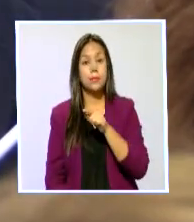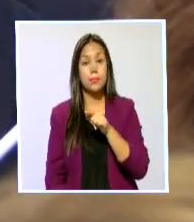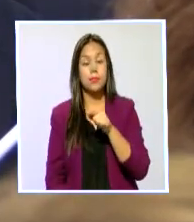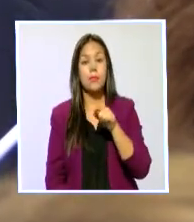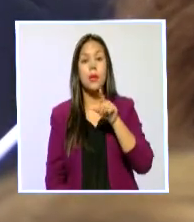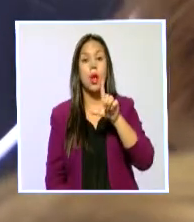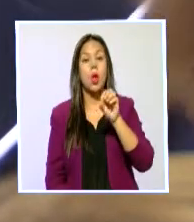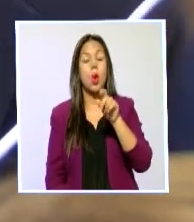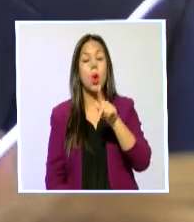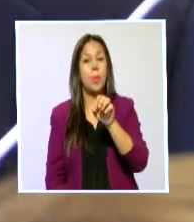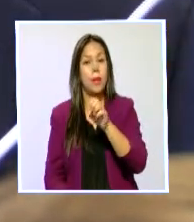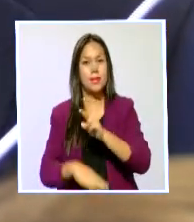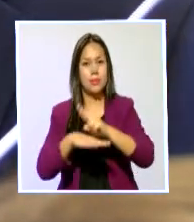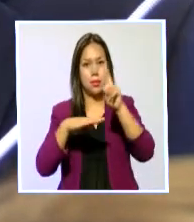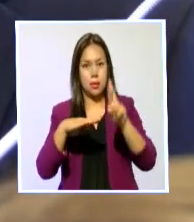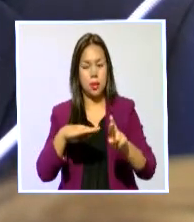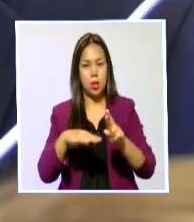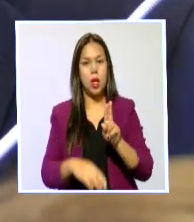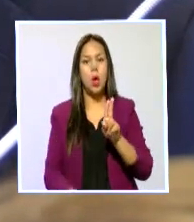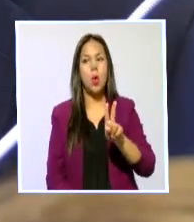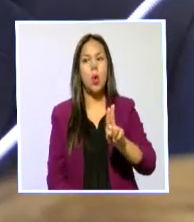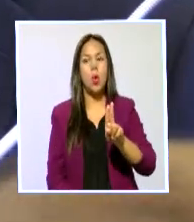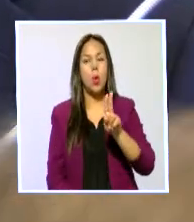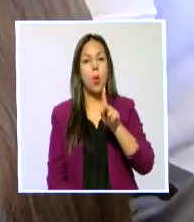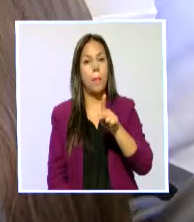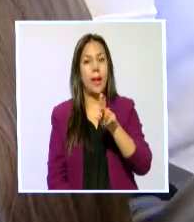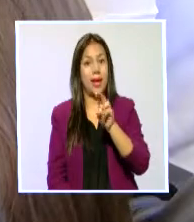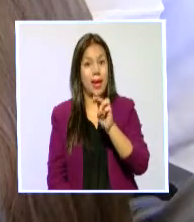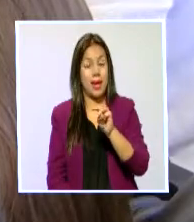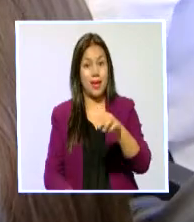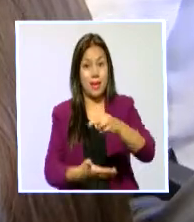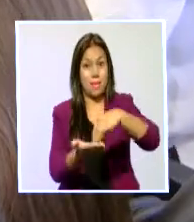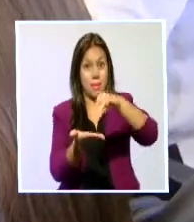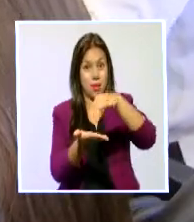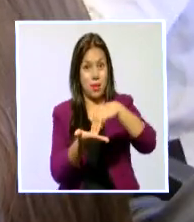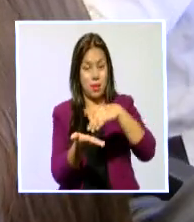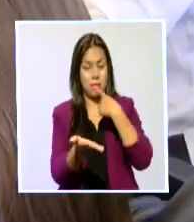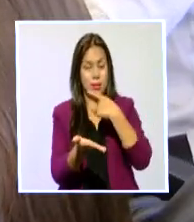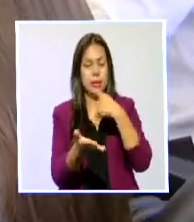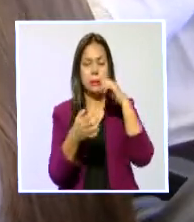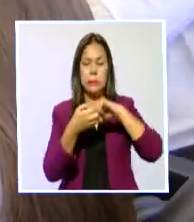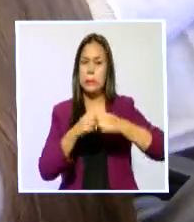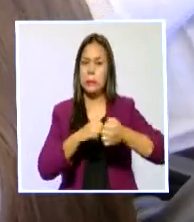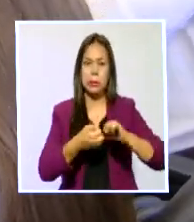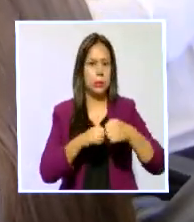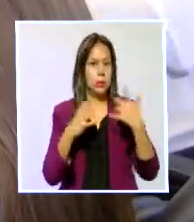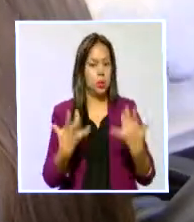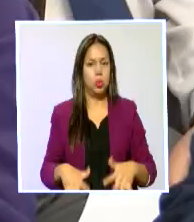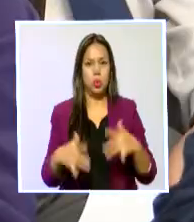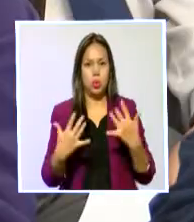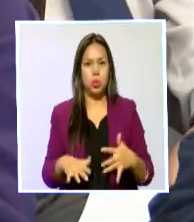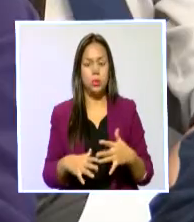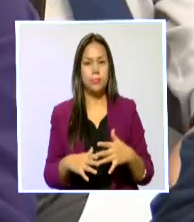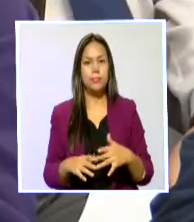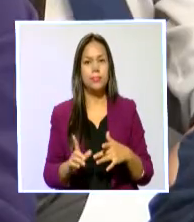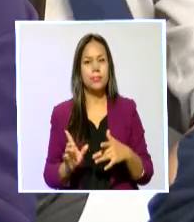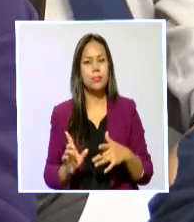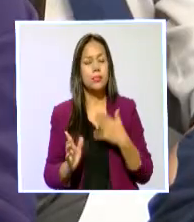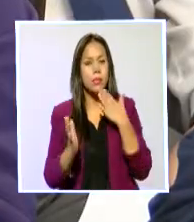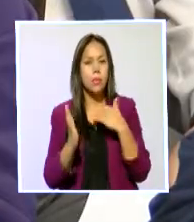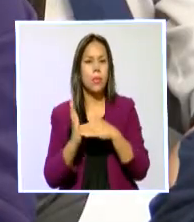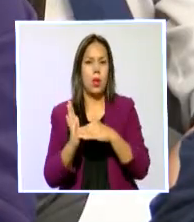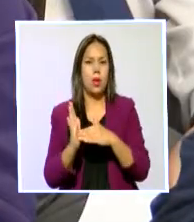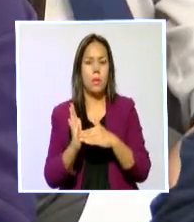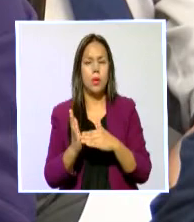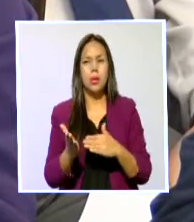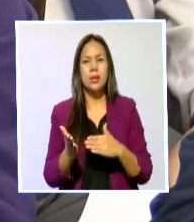López, rectora de la Escuela Superior Politécnica de Manabí, detalló los inconvenientes que atraviesa la institución que dirige. Ahora nos encontramos con